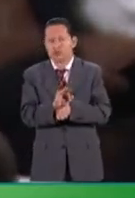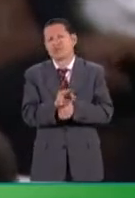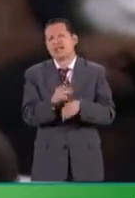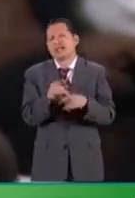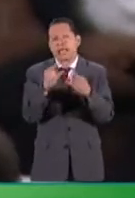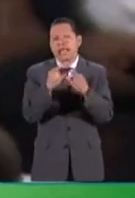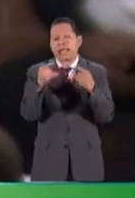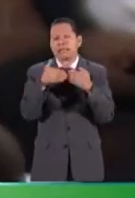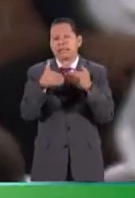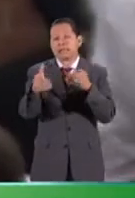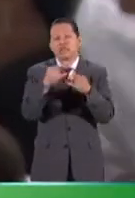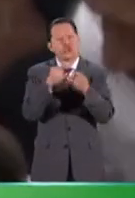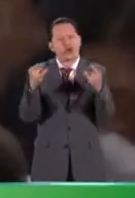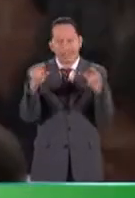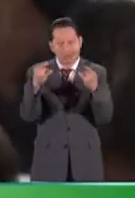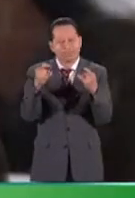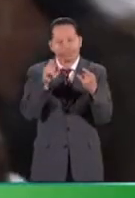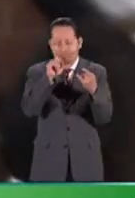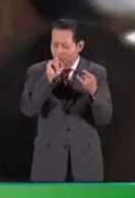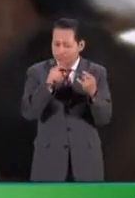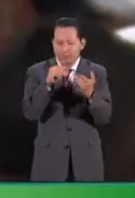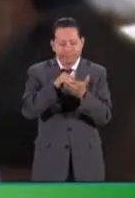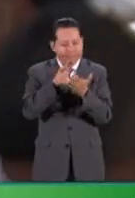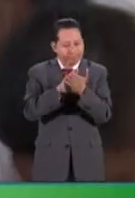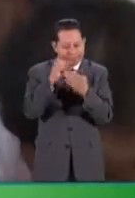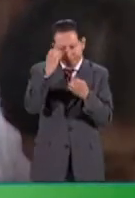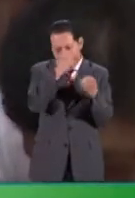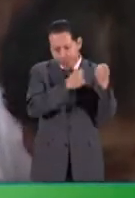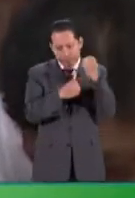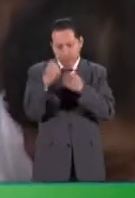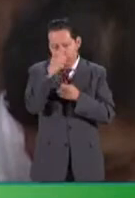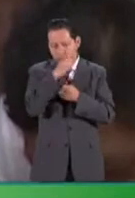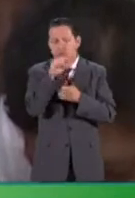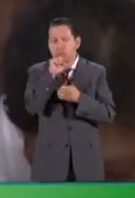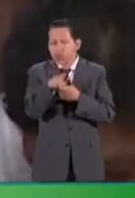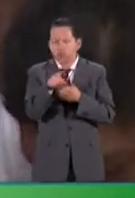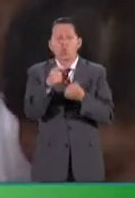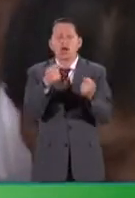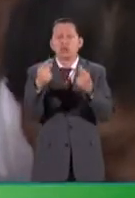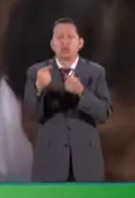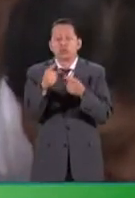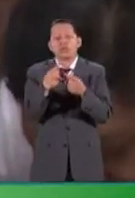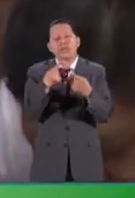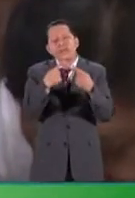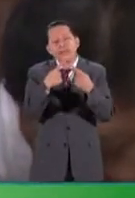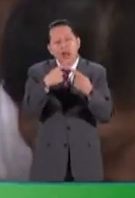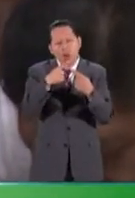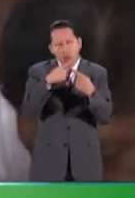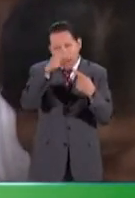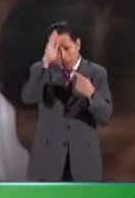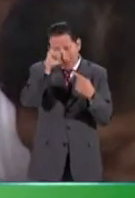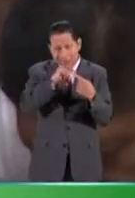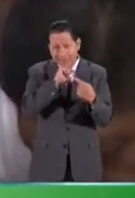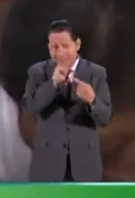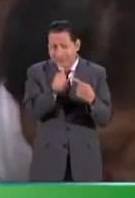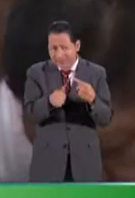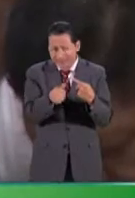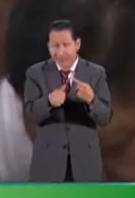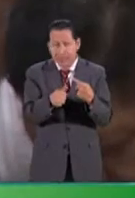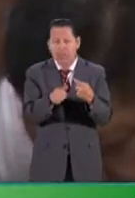juzgará, sin duda alguna, juzgará a aquellos que no se dieron al diálogo, a aquellos que de